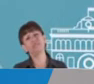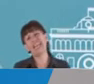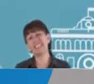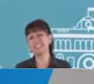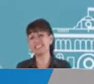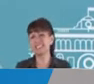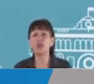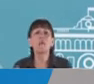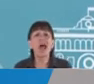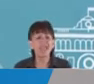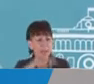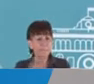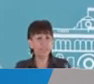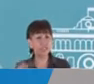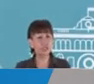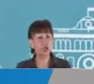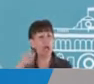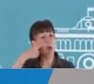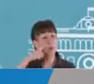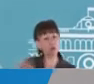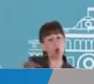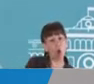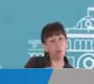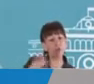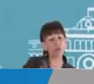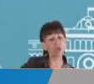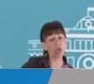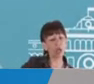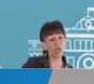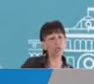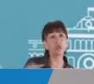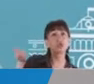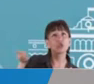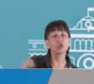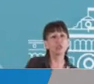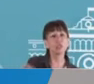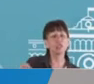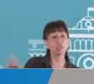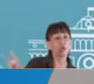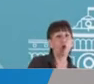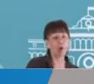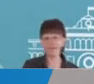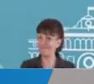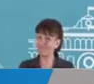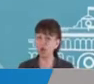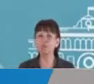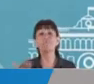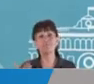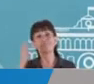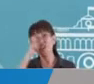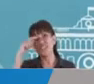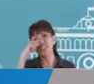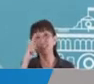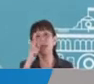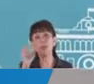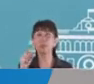el gobierno es la inflación Claro sí pero a esto no no ustedes la unidad Industrial por lo menos habría conversado